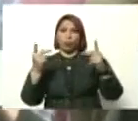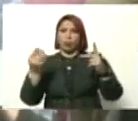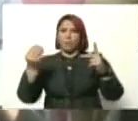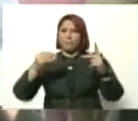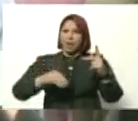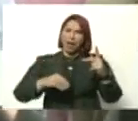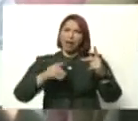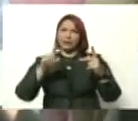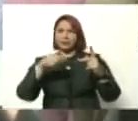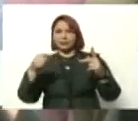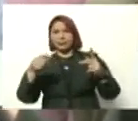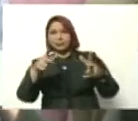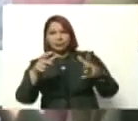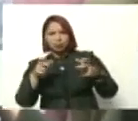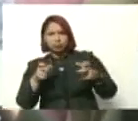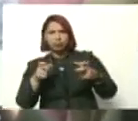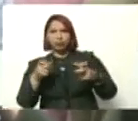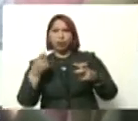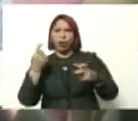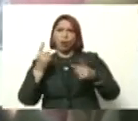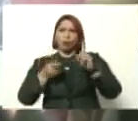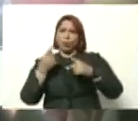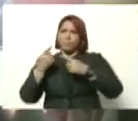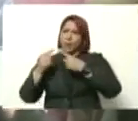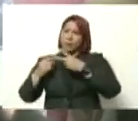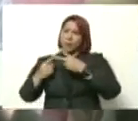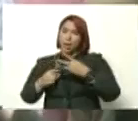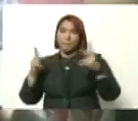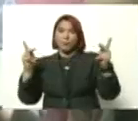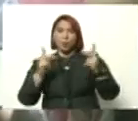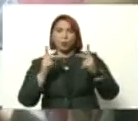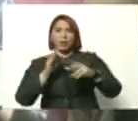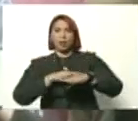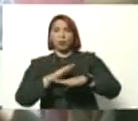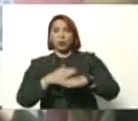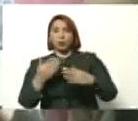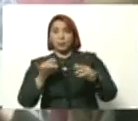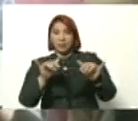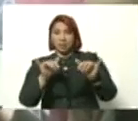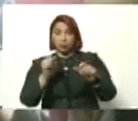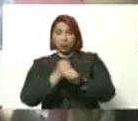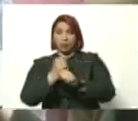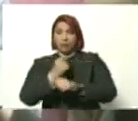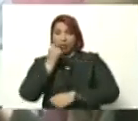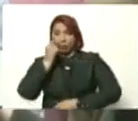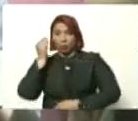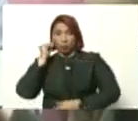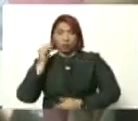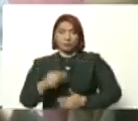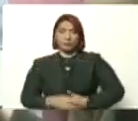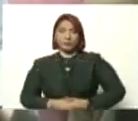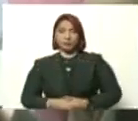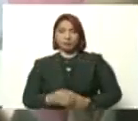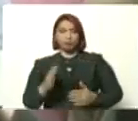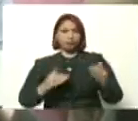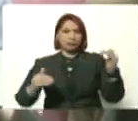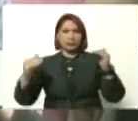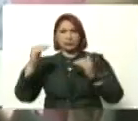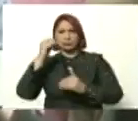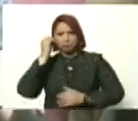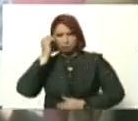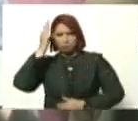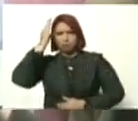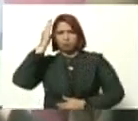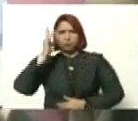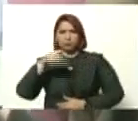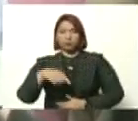ingresos de una fuente o de otra, sino próspera porque los propios trabajadores, la clase obrera, se ha elevado en conciencia, en